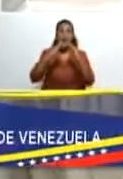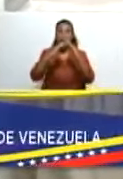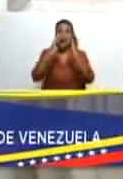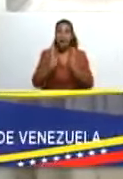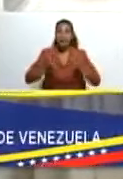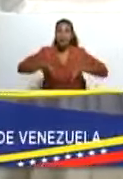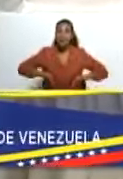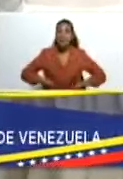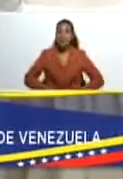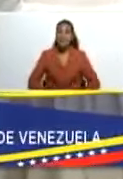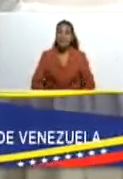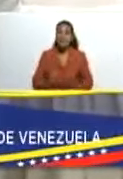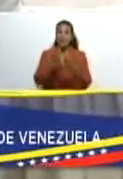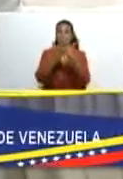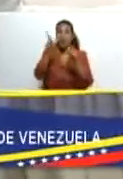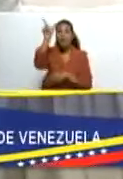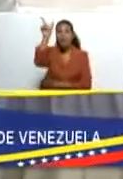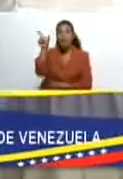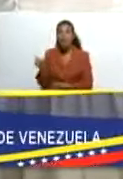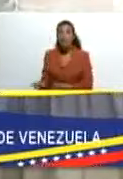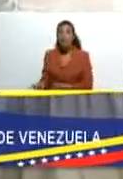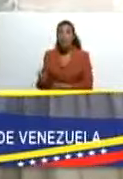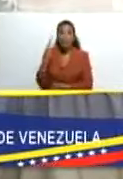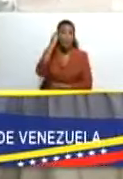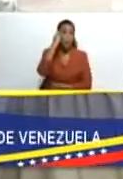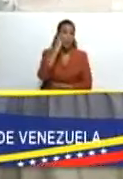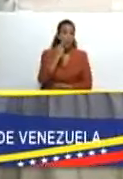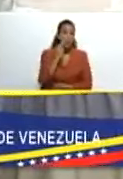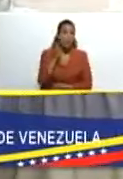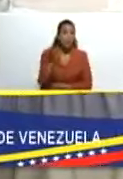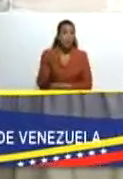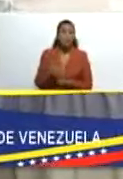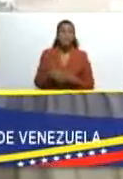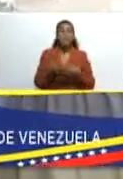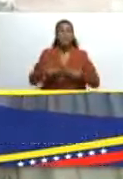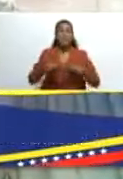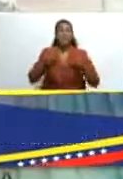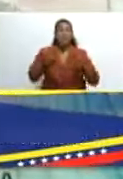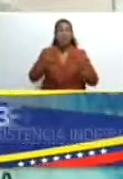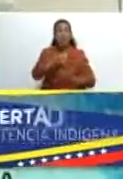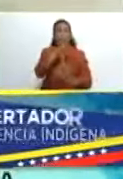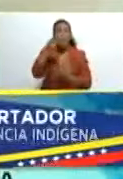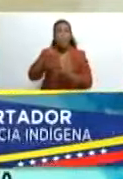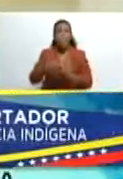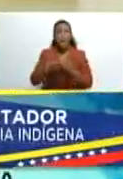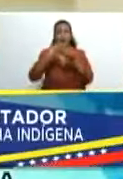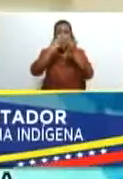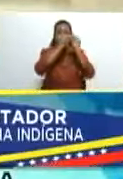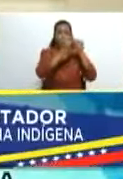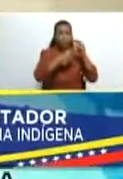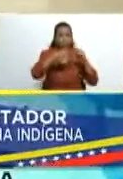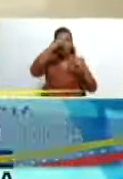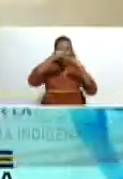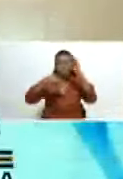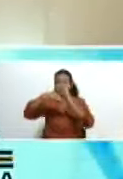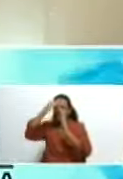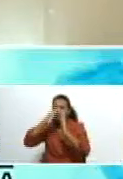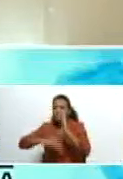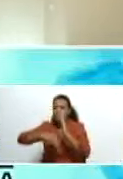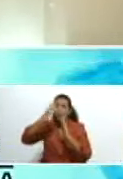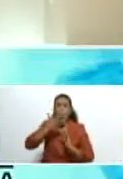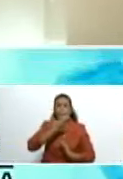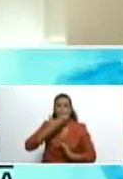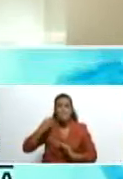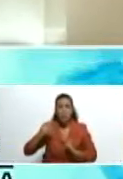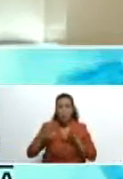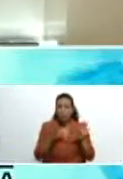la cuadra donde nació el libertador Simón Bolívar. Y además entregar completamente restaurada, mejorada